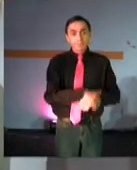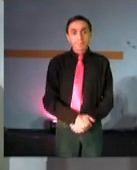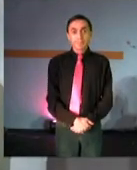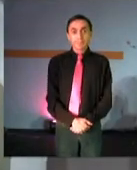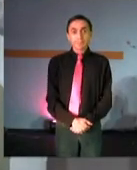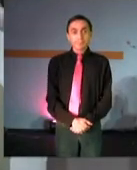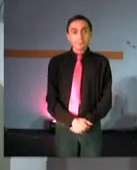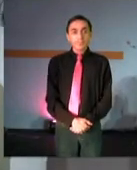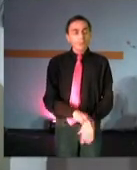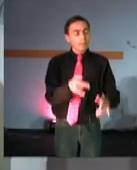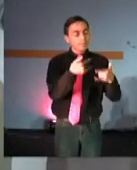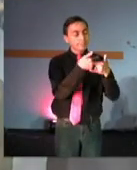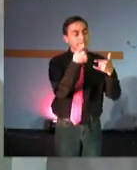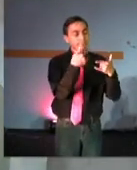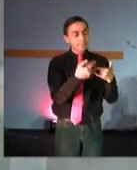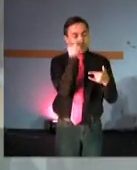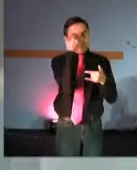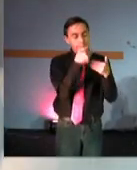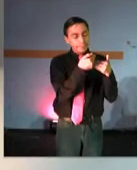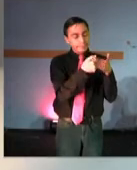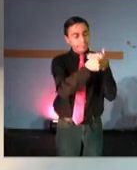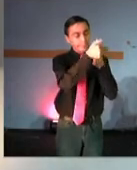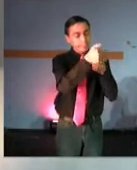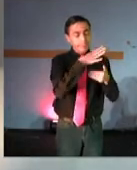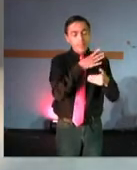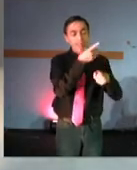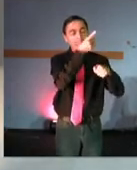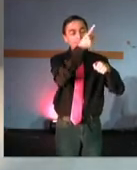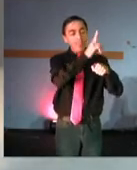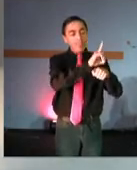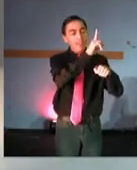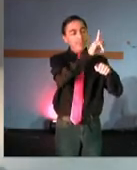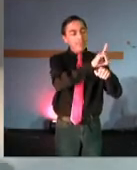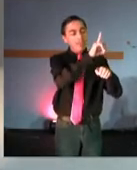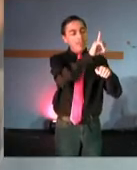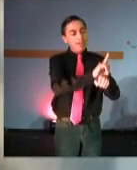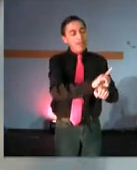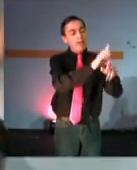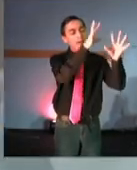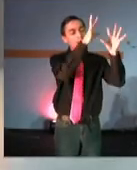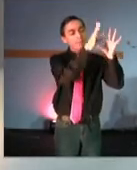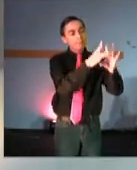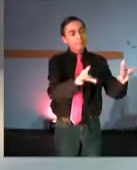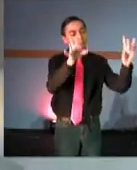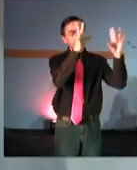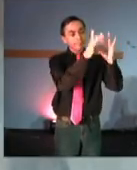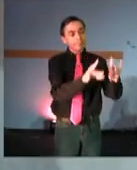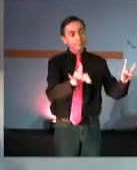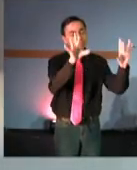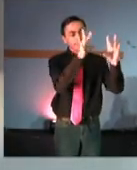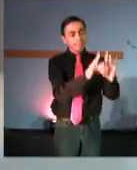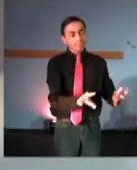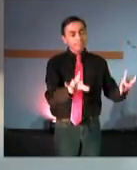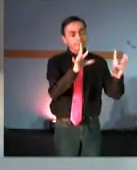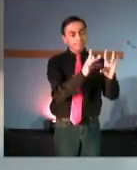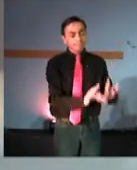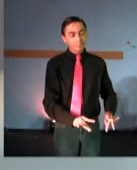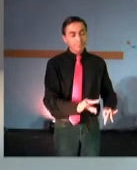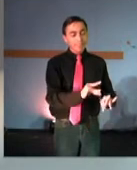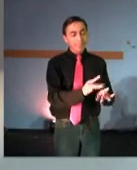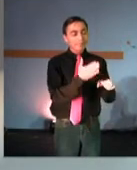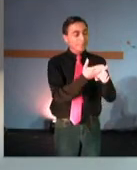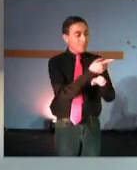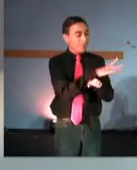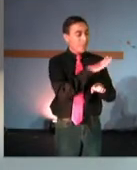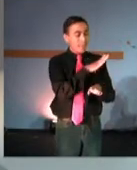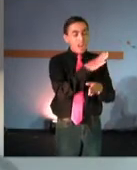es una cronología que nos va haciendo día a día, una cronología pormenorizada que nos va contando día a día el último año de la